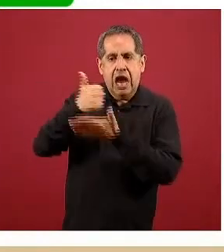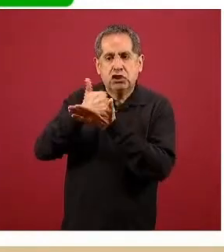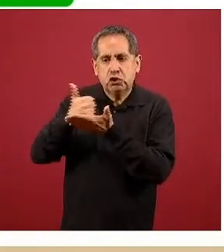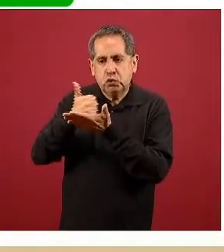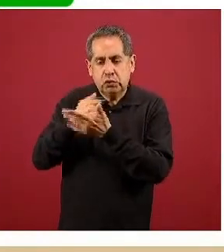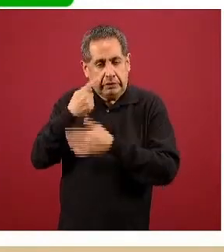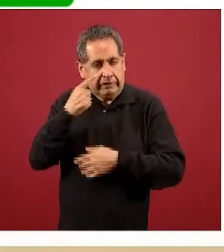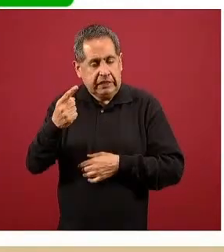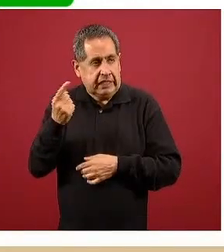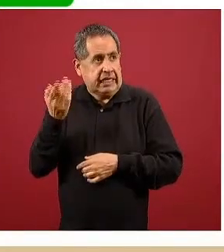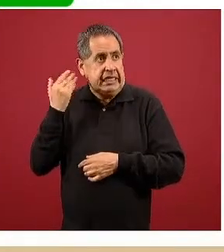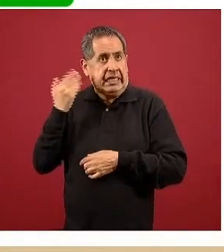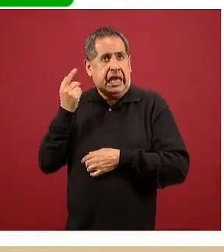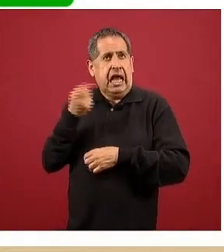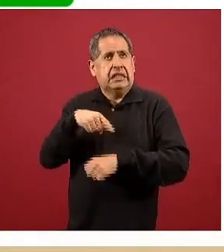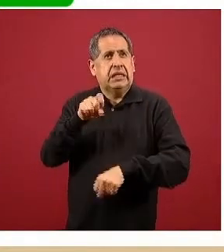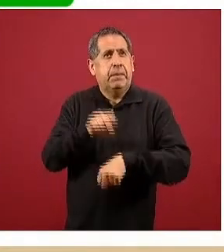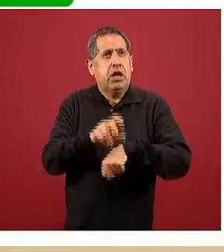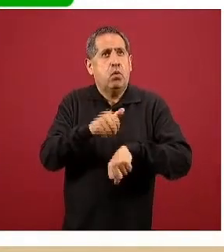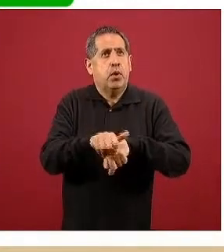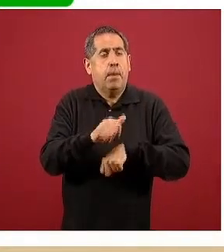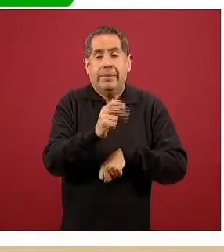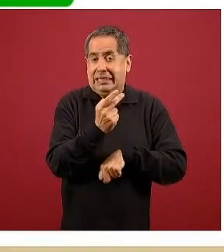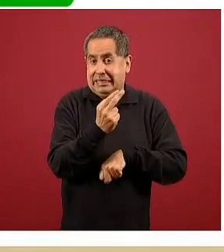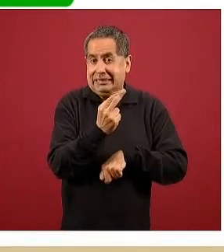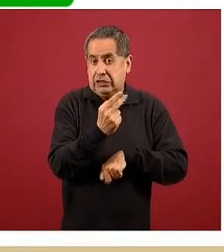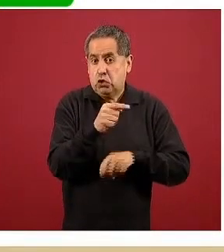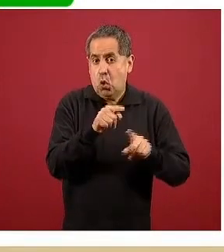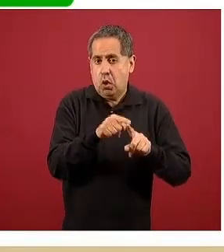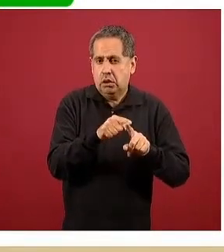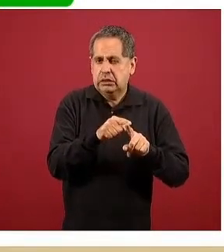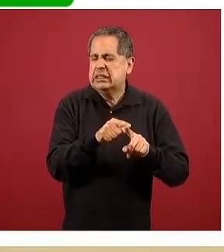cómo desde la semana 25